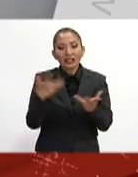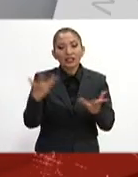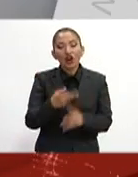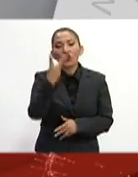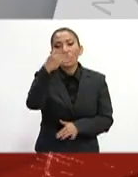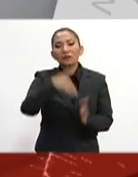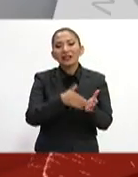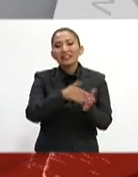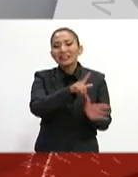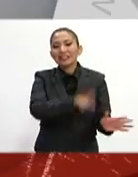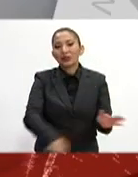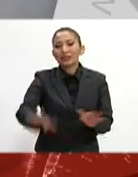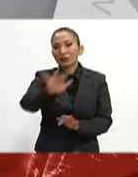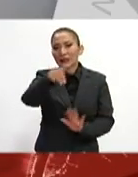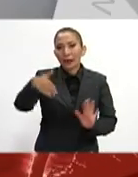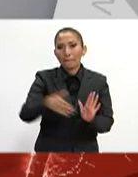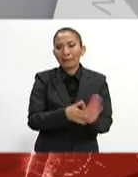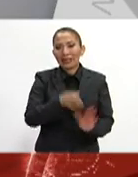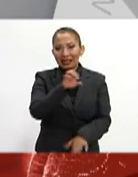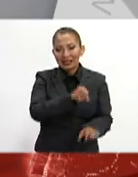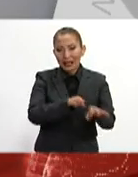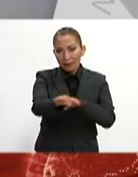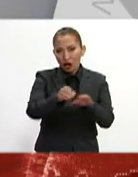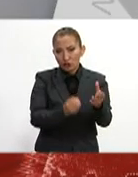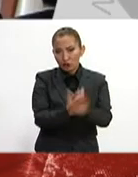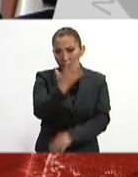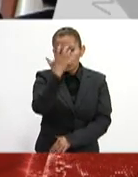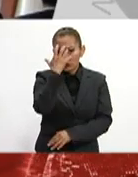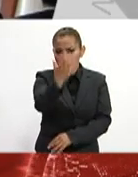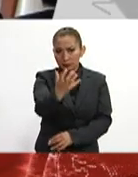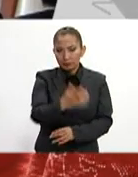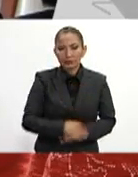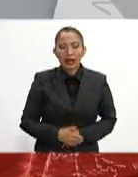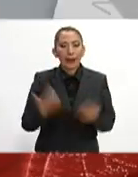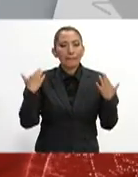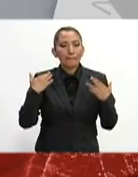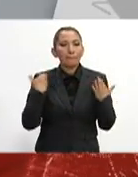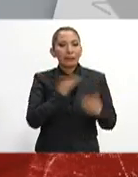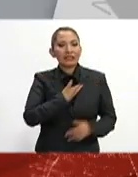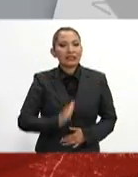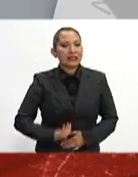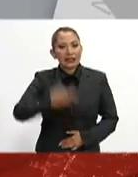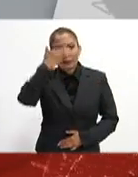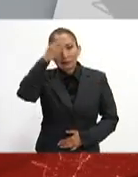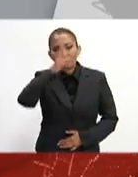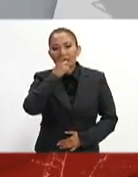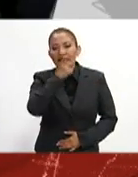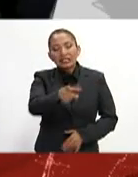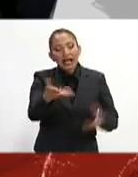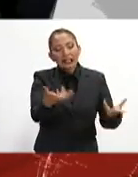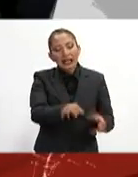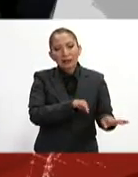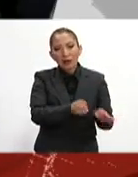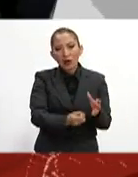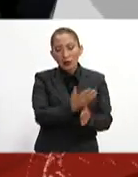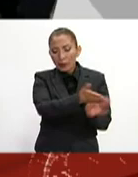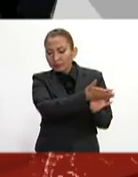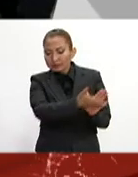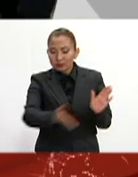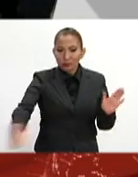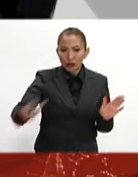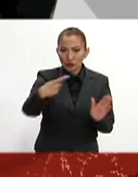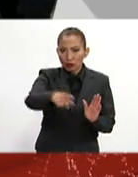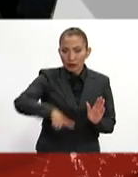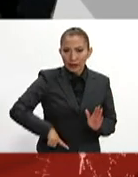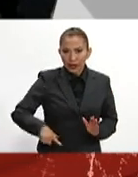de 2.750.000 empleos formales. El presidente Enrique Peña Nieto destaca la generación de empleos en lo que va de